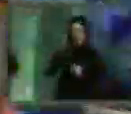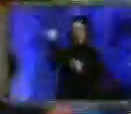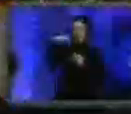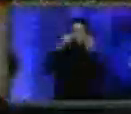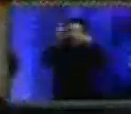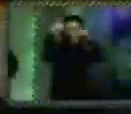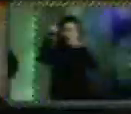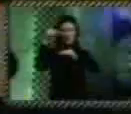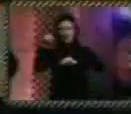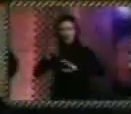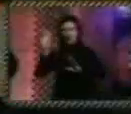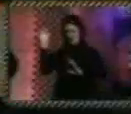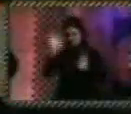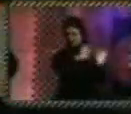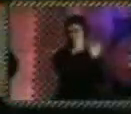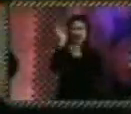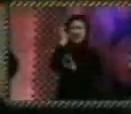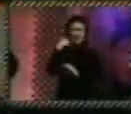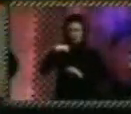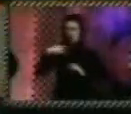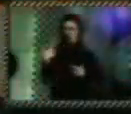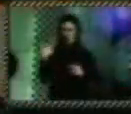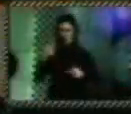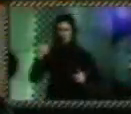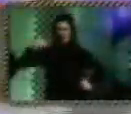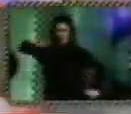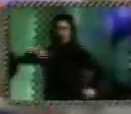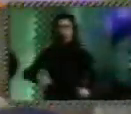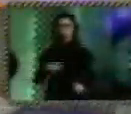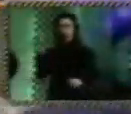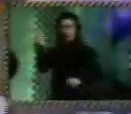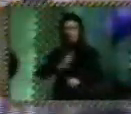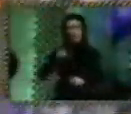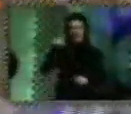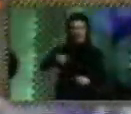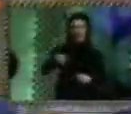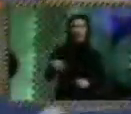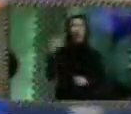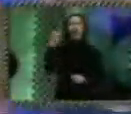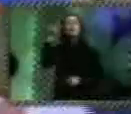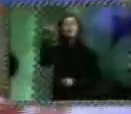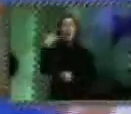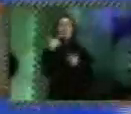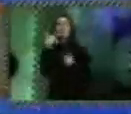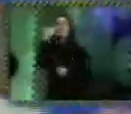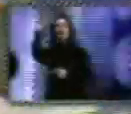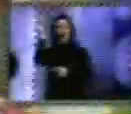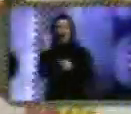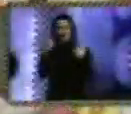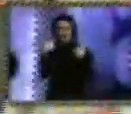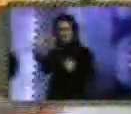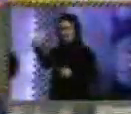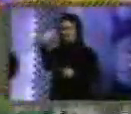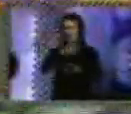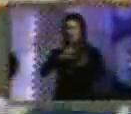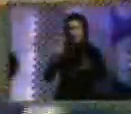el macho men. Entre la lista, estoy en agente. Hay una rubia que no para de mirarme.